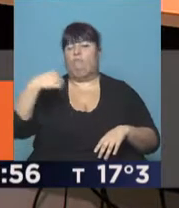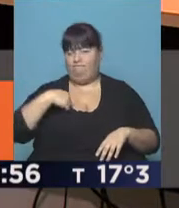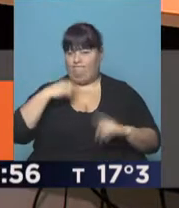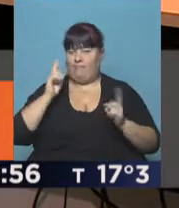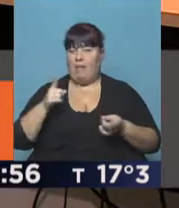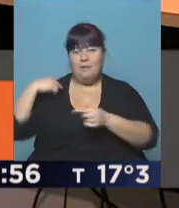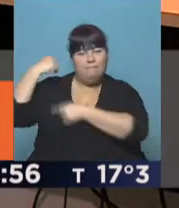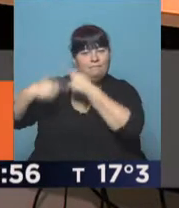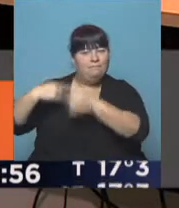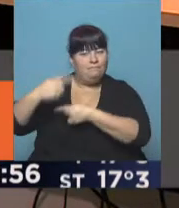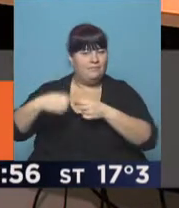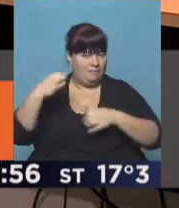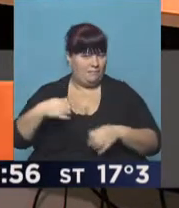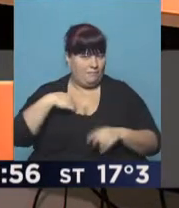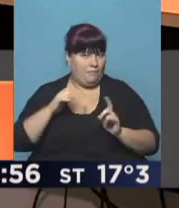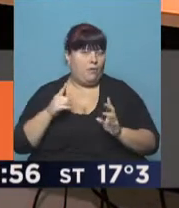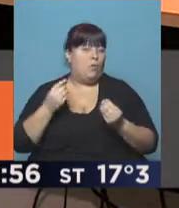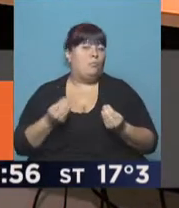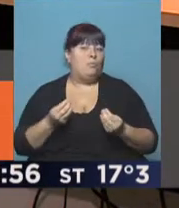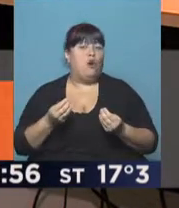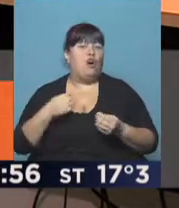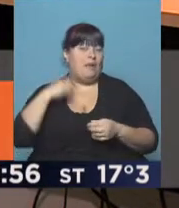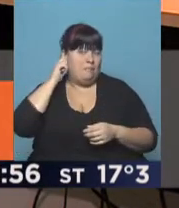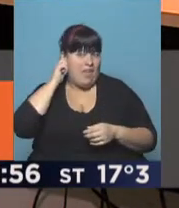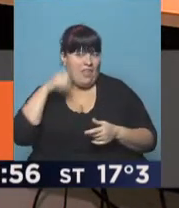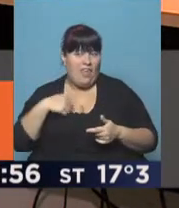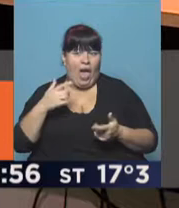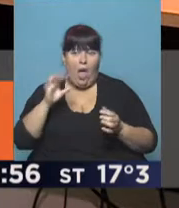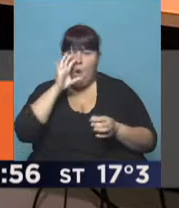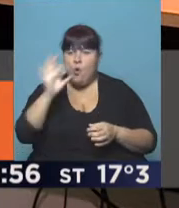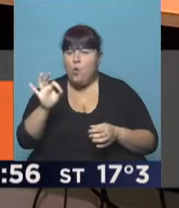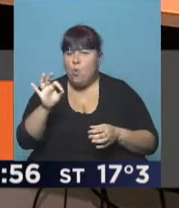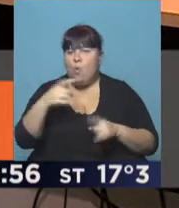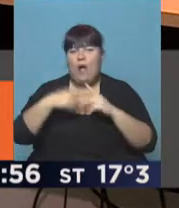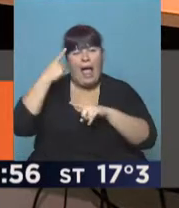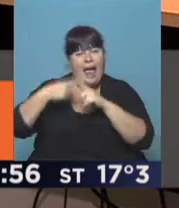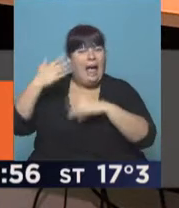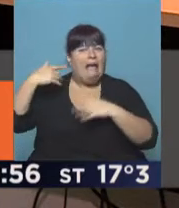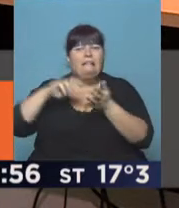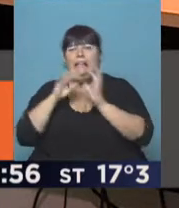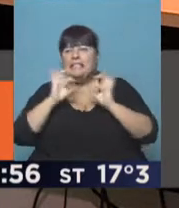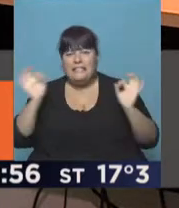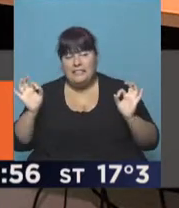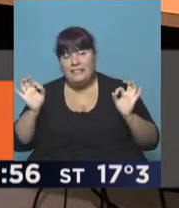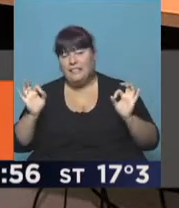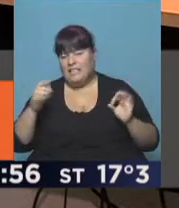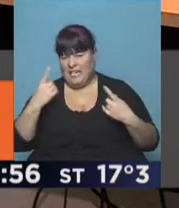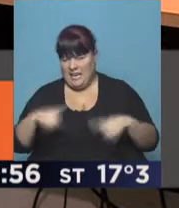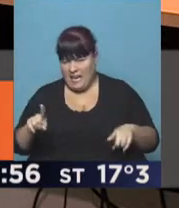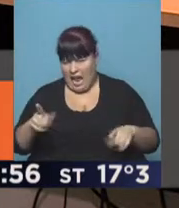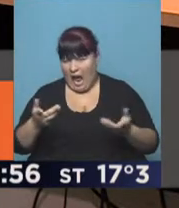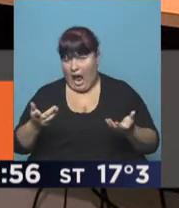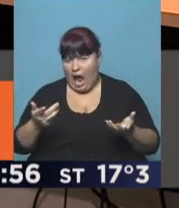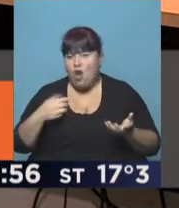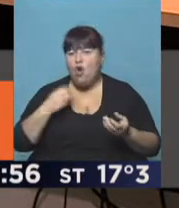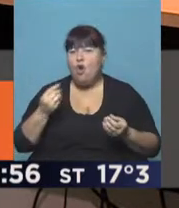es algo que he heredado, porque a mi edad, sin haber tenido ningún antecedente previo, era raro